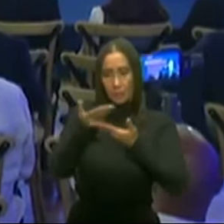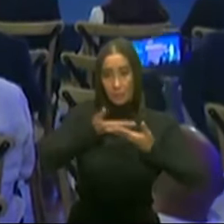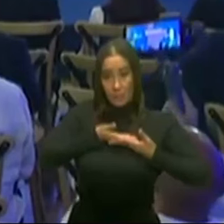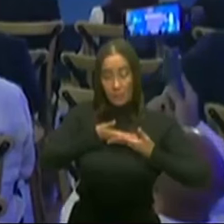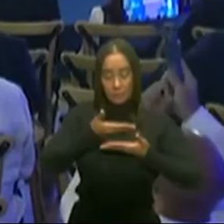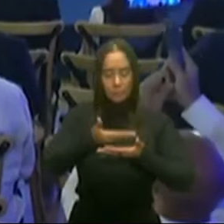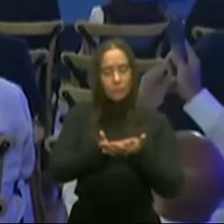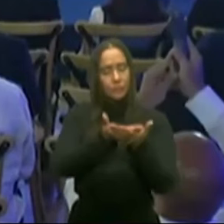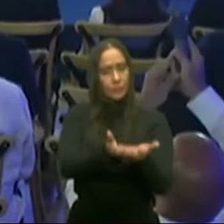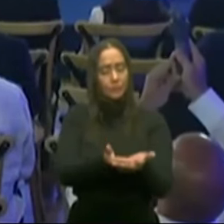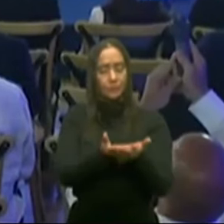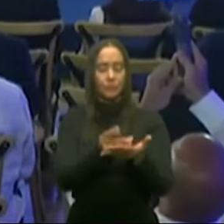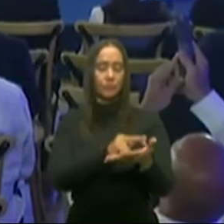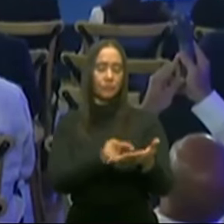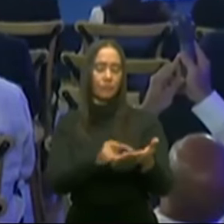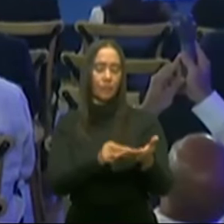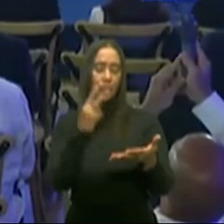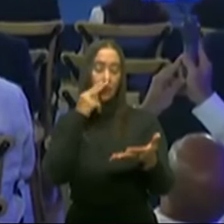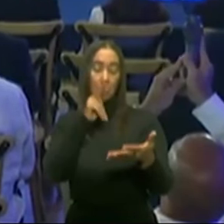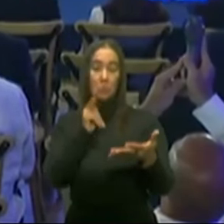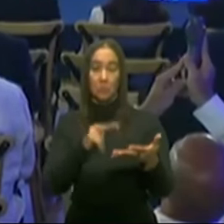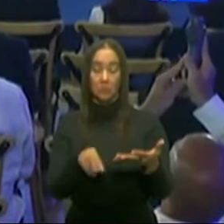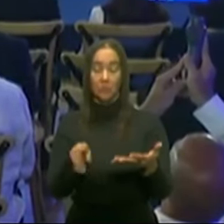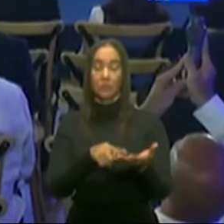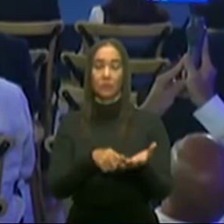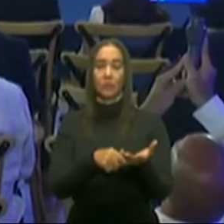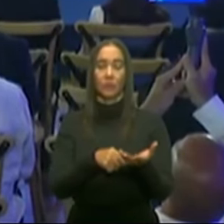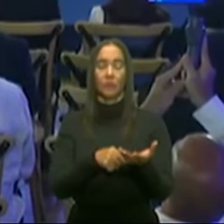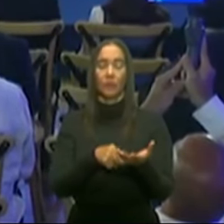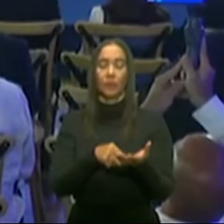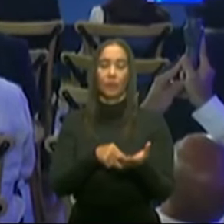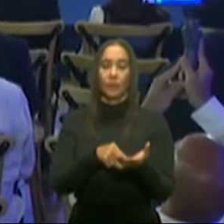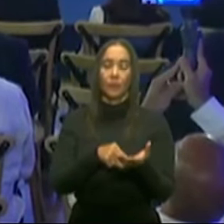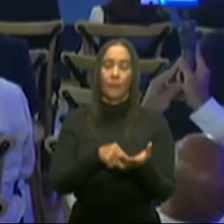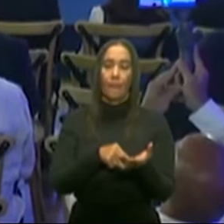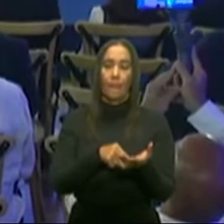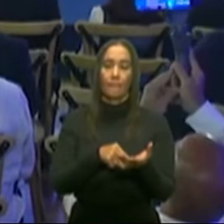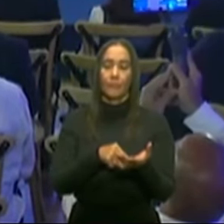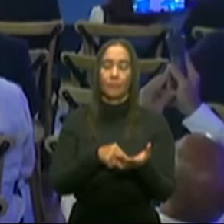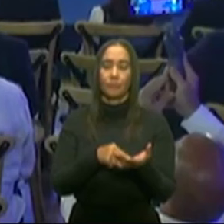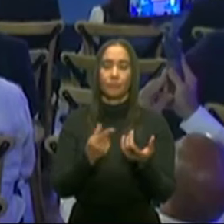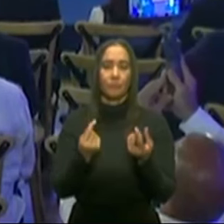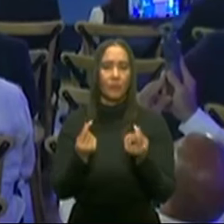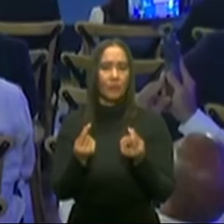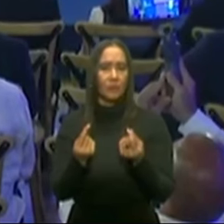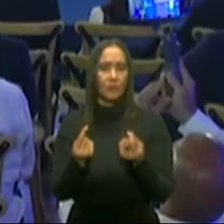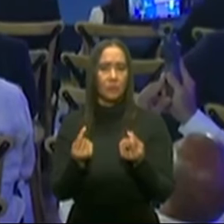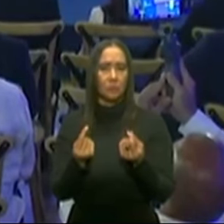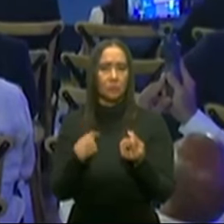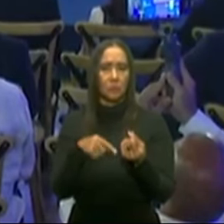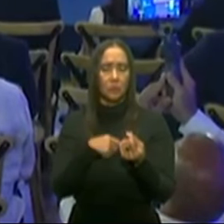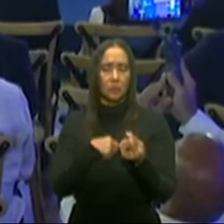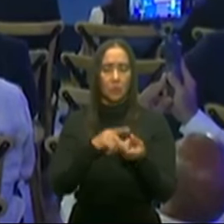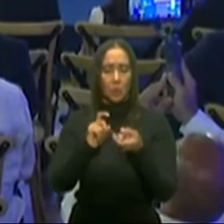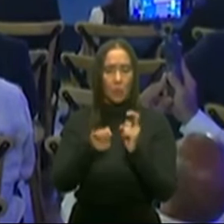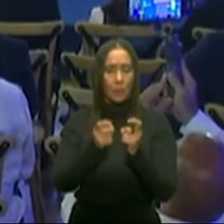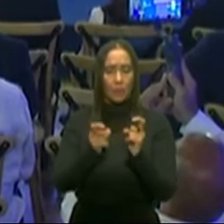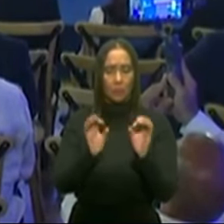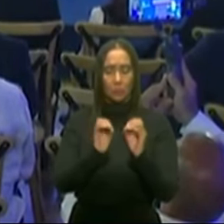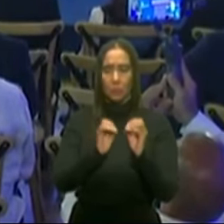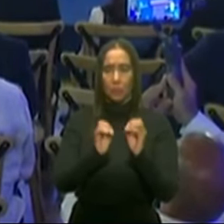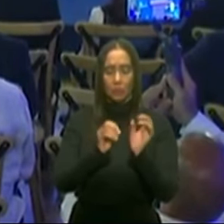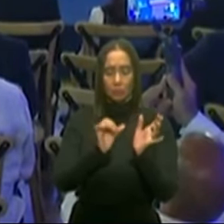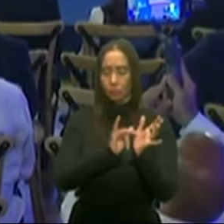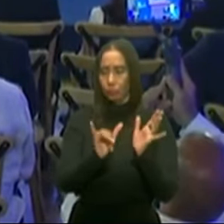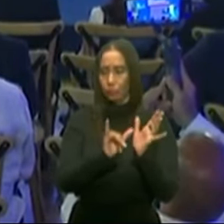parece, a la consultoría jurídica. Y nosotros no le hicimos ninguna modificación, ¿verdad, Antoliano?